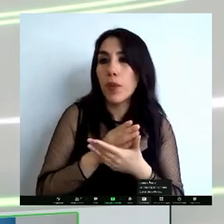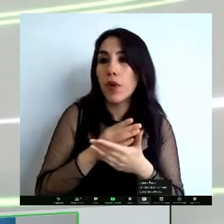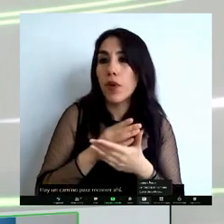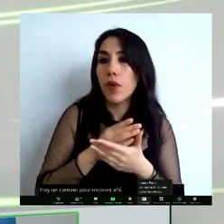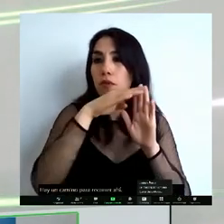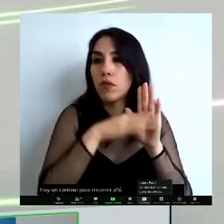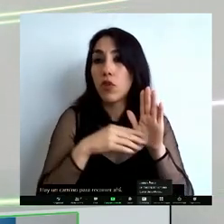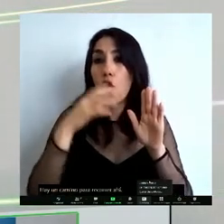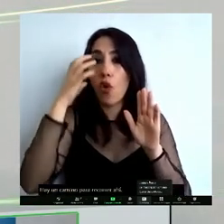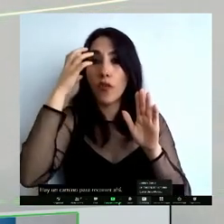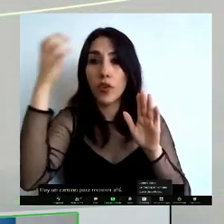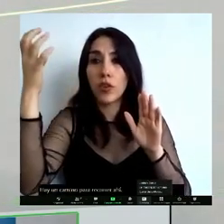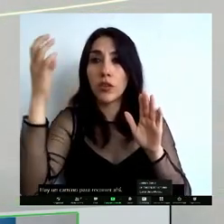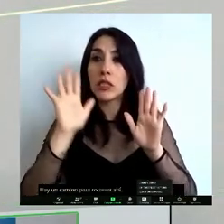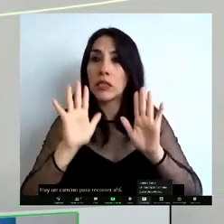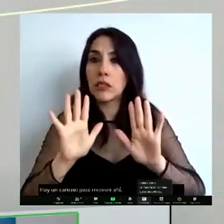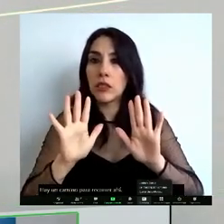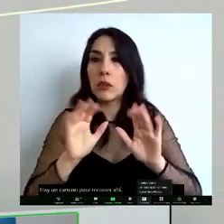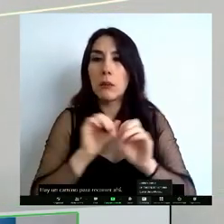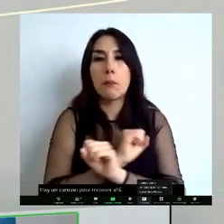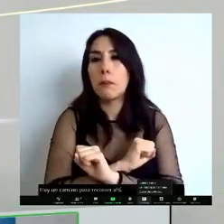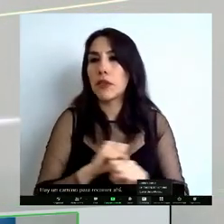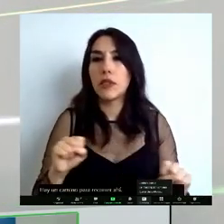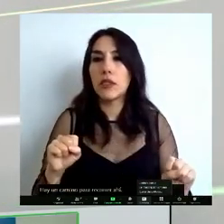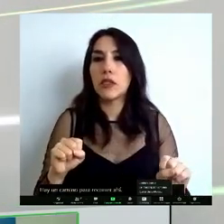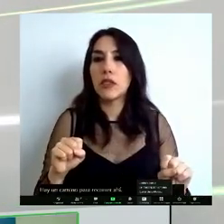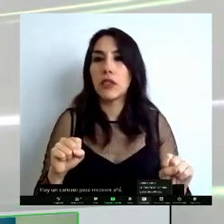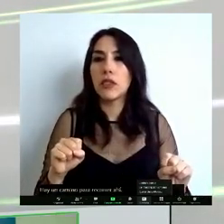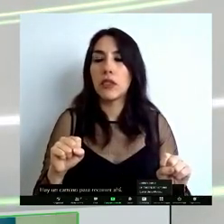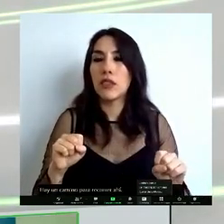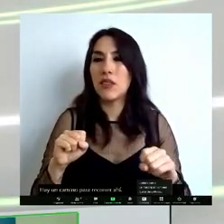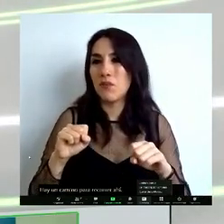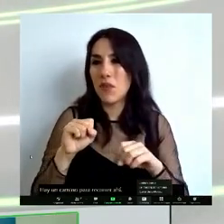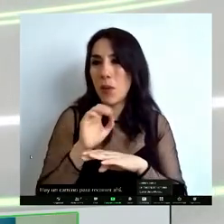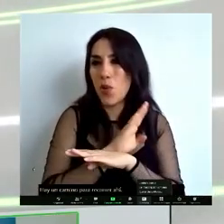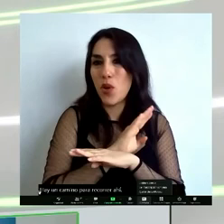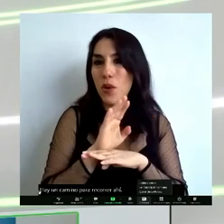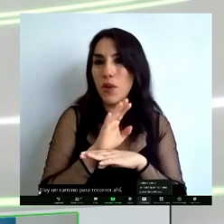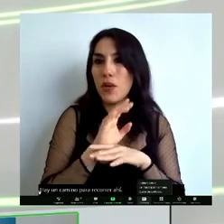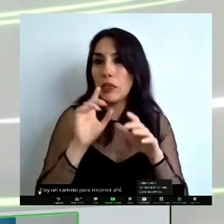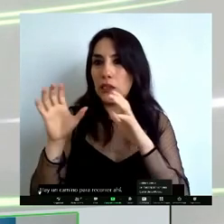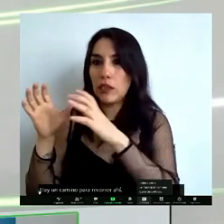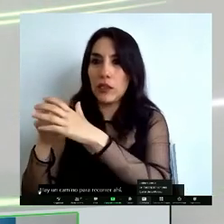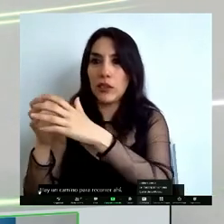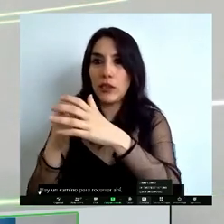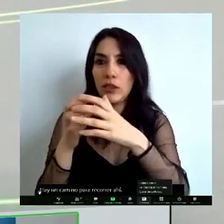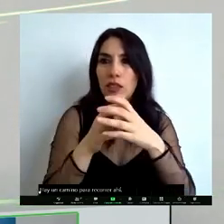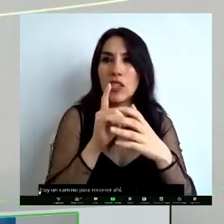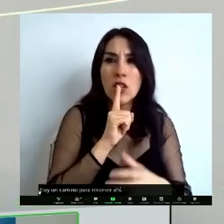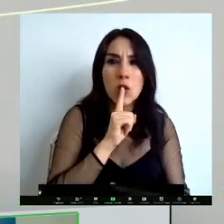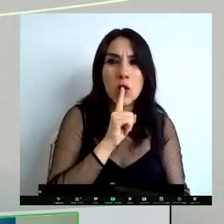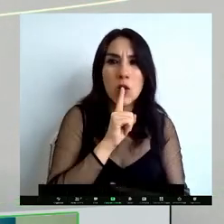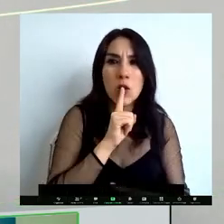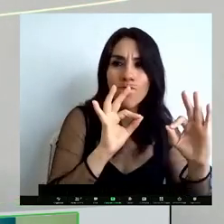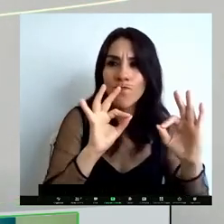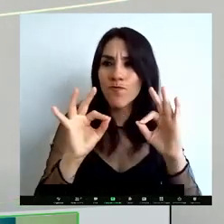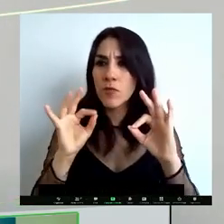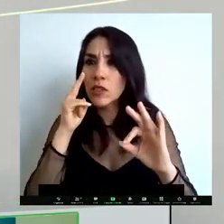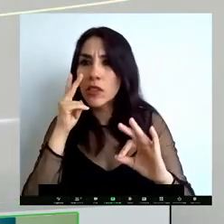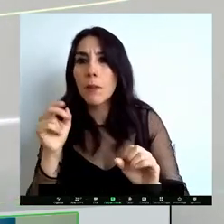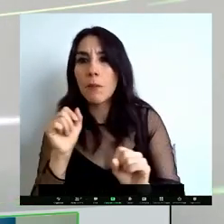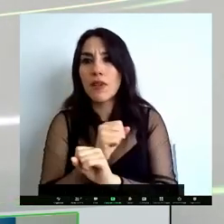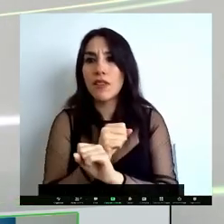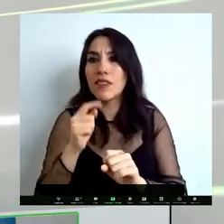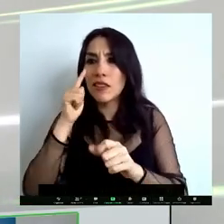sectores específicos, va a ser difícil tener una dimensión de cuáles son las barreras y dificultades que tienen las mismas